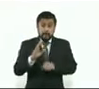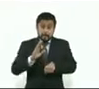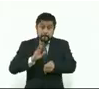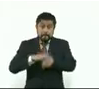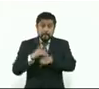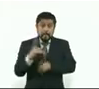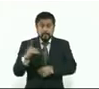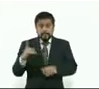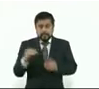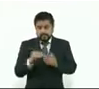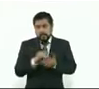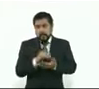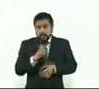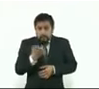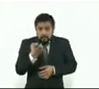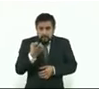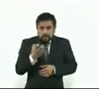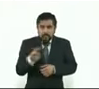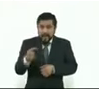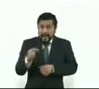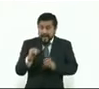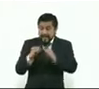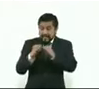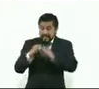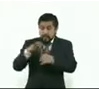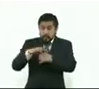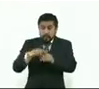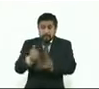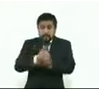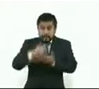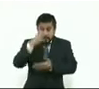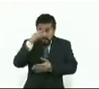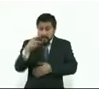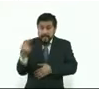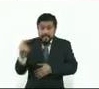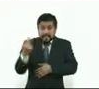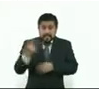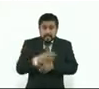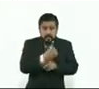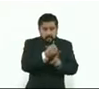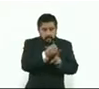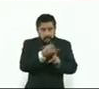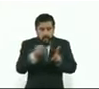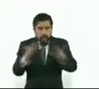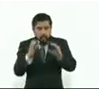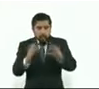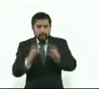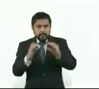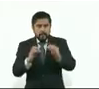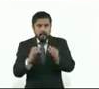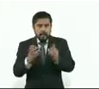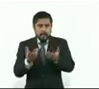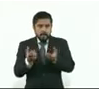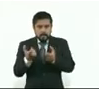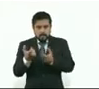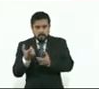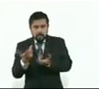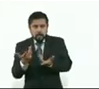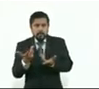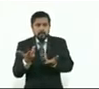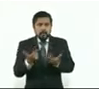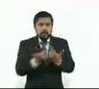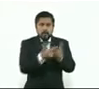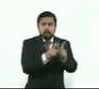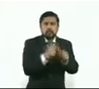debió haber presupuestado el Instituto Electoral de la Ciudad de México para que le alcanzaran los recursos. De los partidos políticos